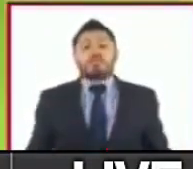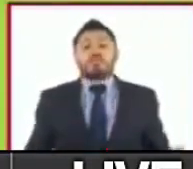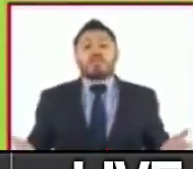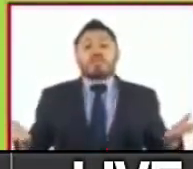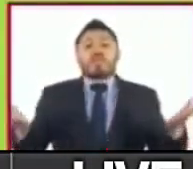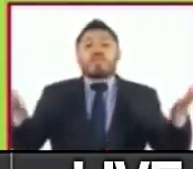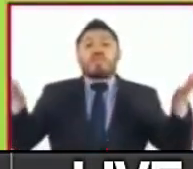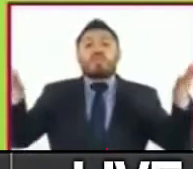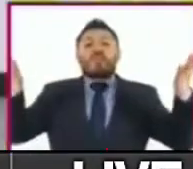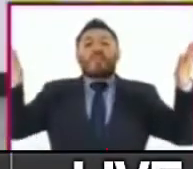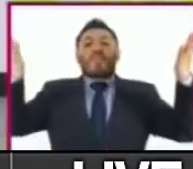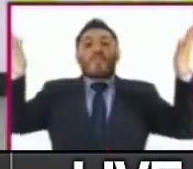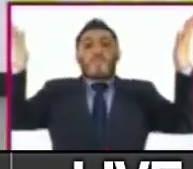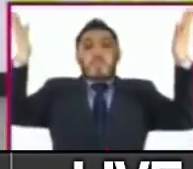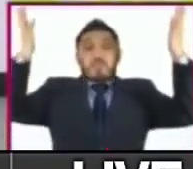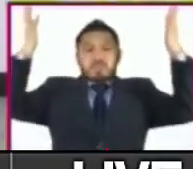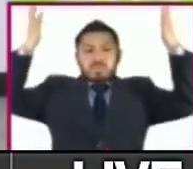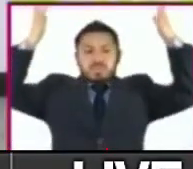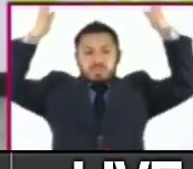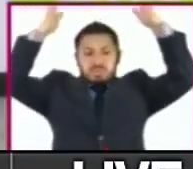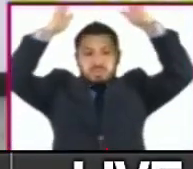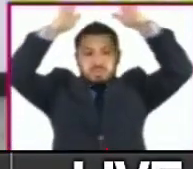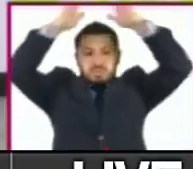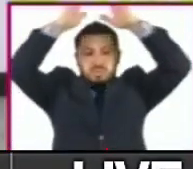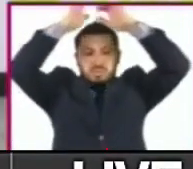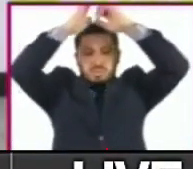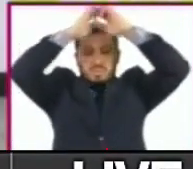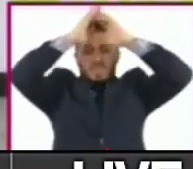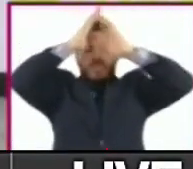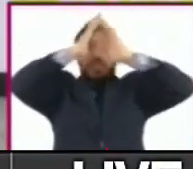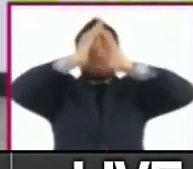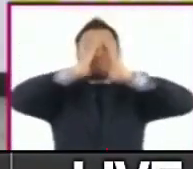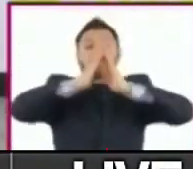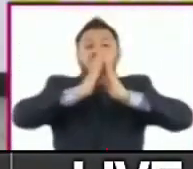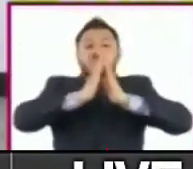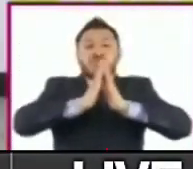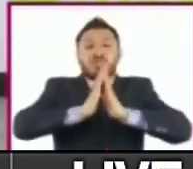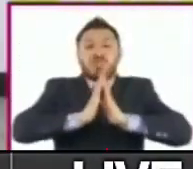arriba. Y bajo mis manos al pecho, exhalando.